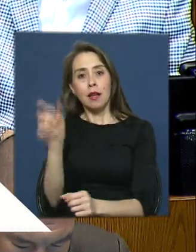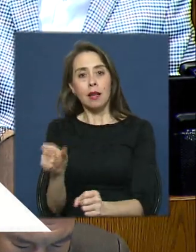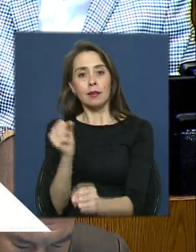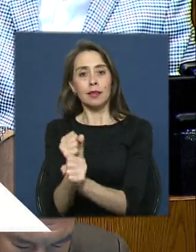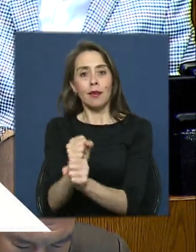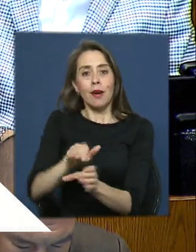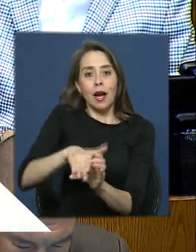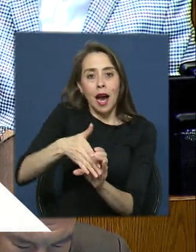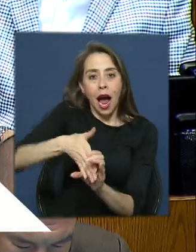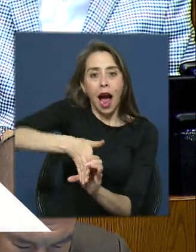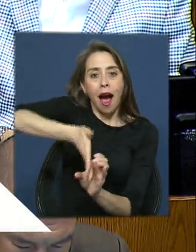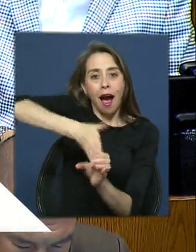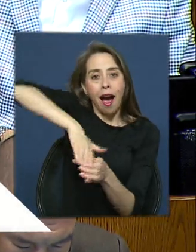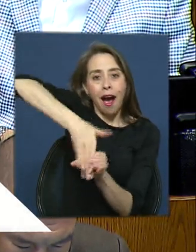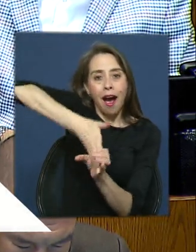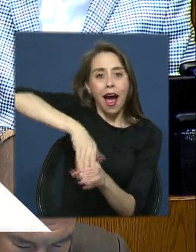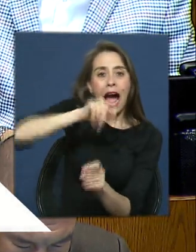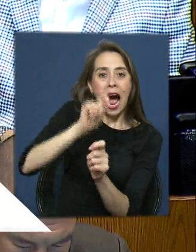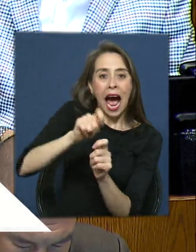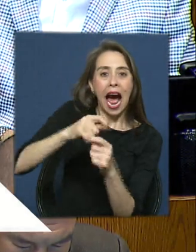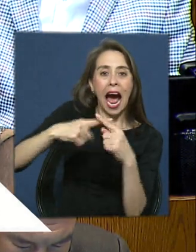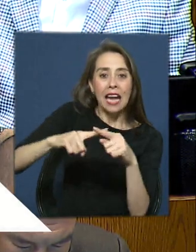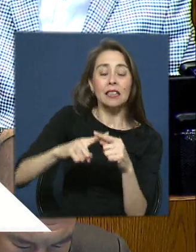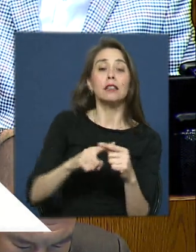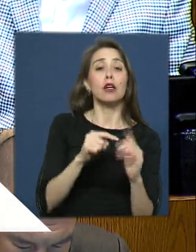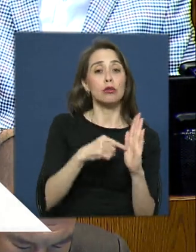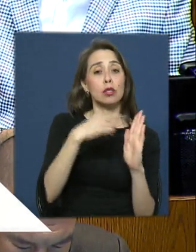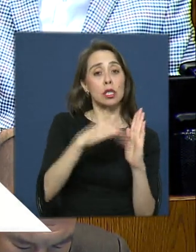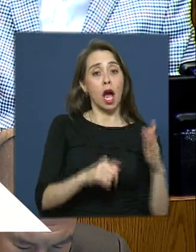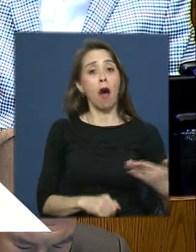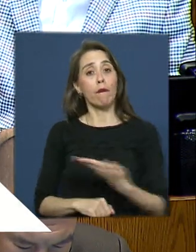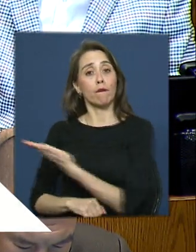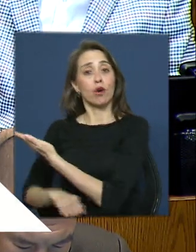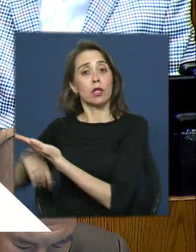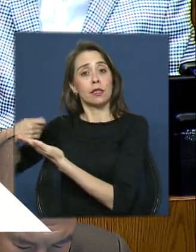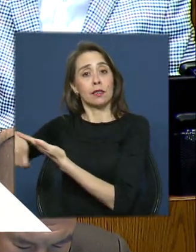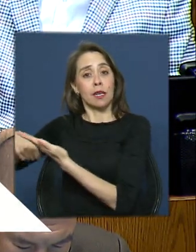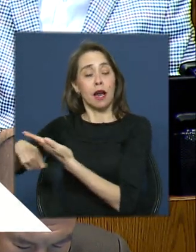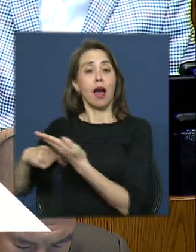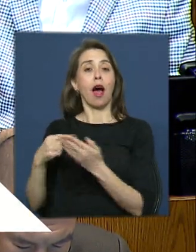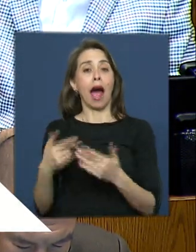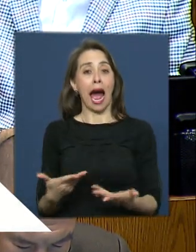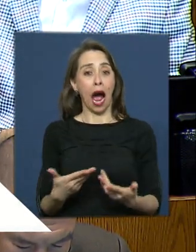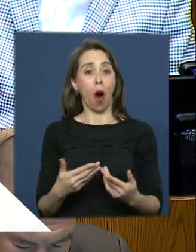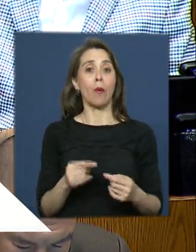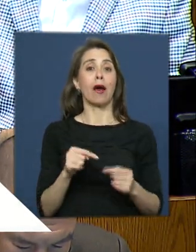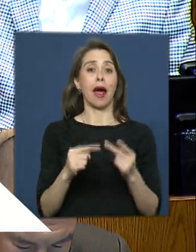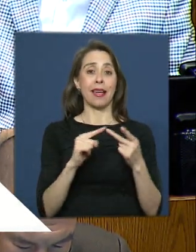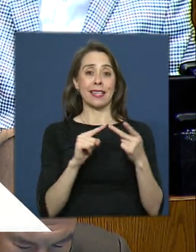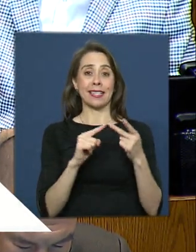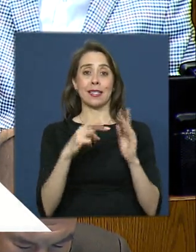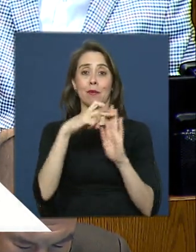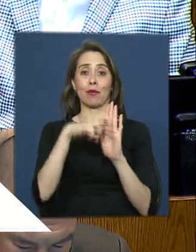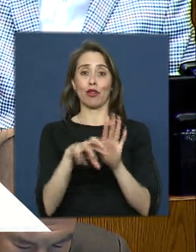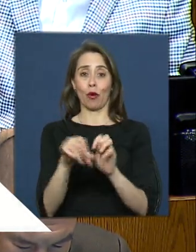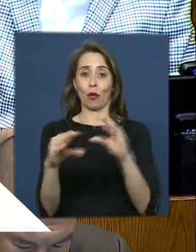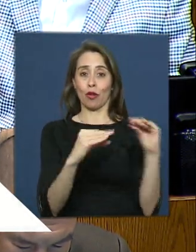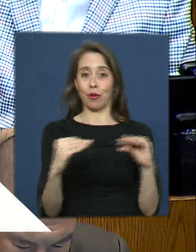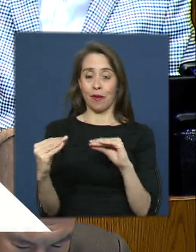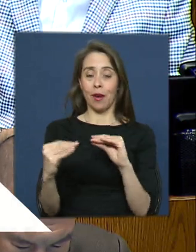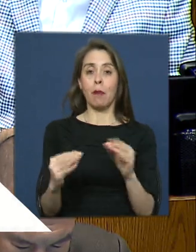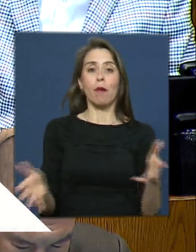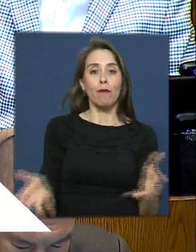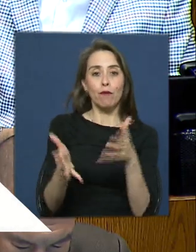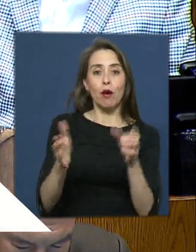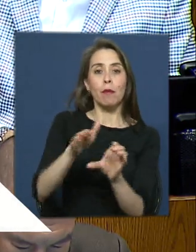Este proyecto se encuentra en el Senado y creemos que este proyecto de acuerdo puede ayudar a fomentar la artesanía,